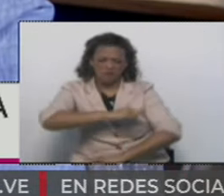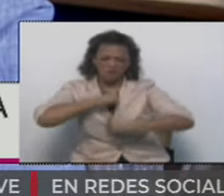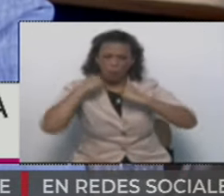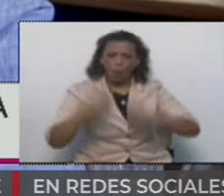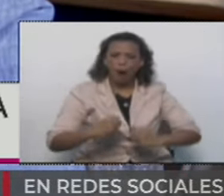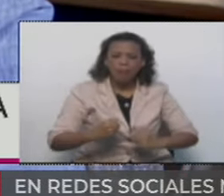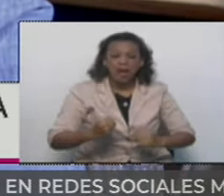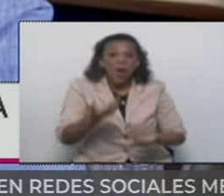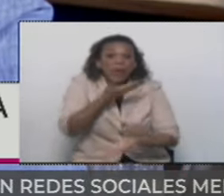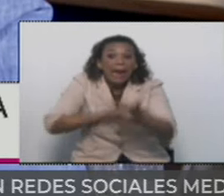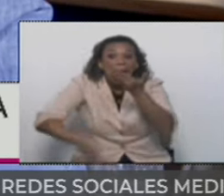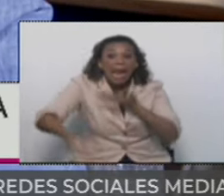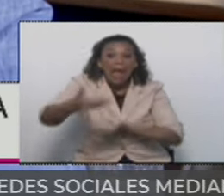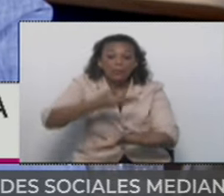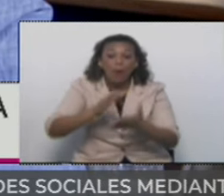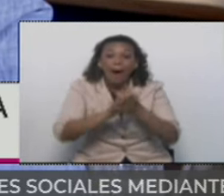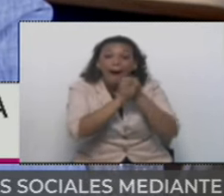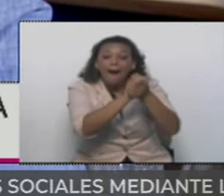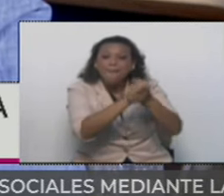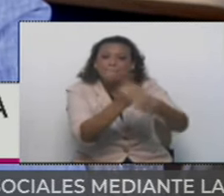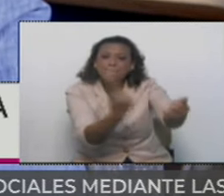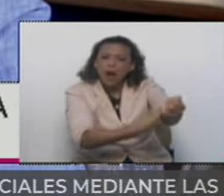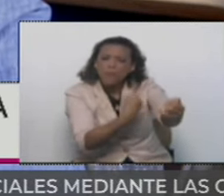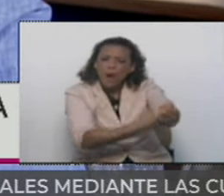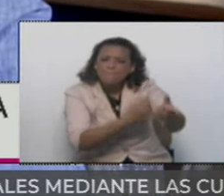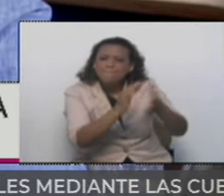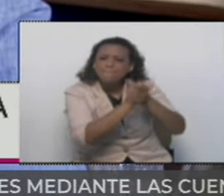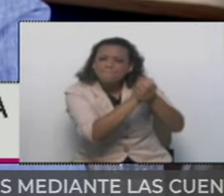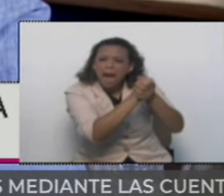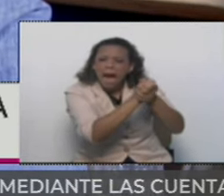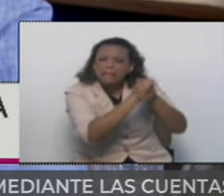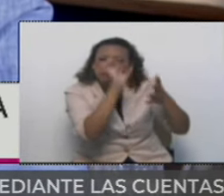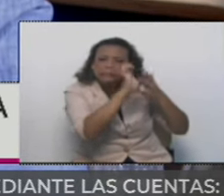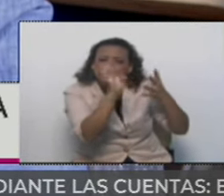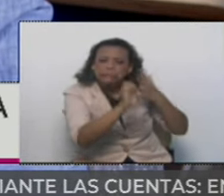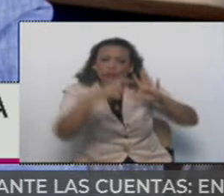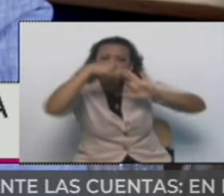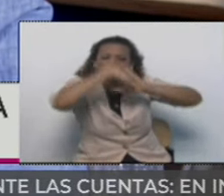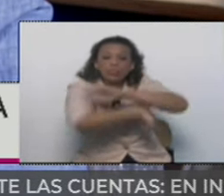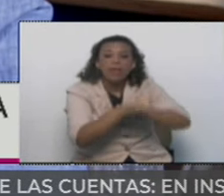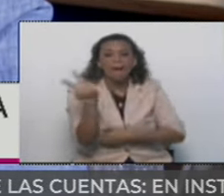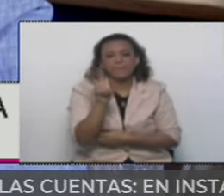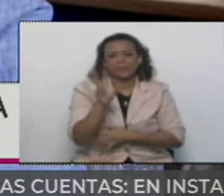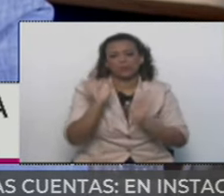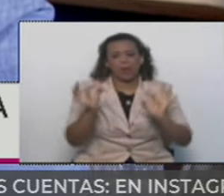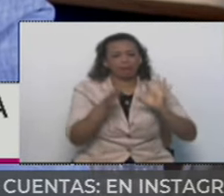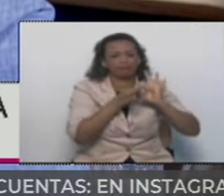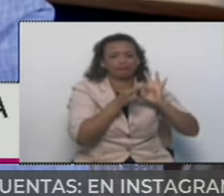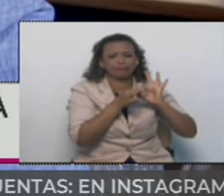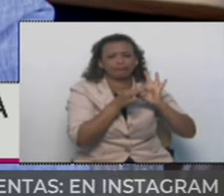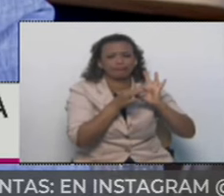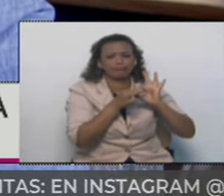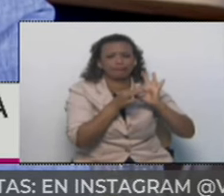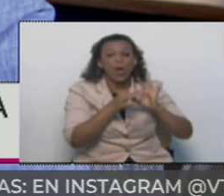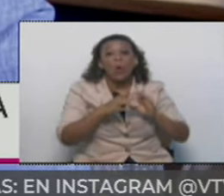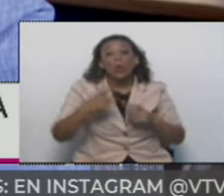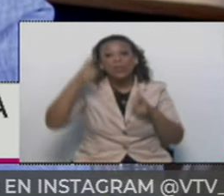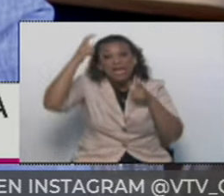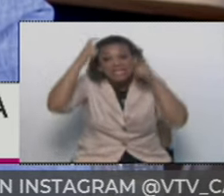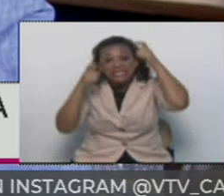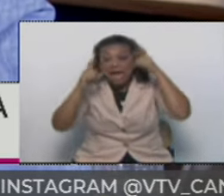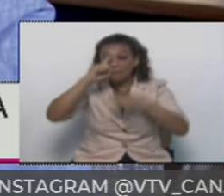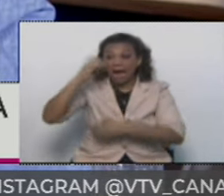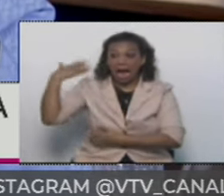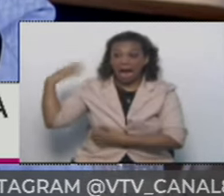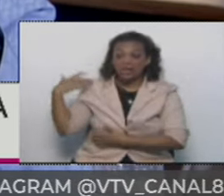una relación de hermandad estratégica profunda con Venezuela. Comandante Hugo Chávez y Putin